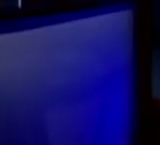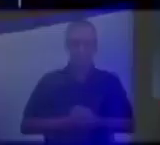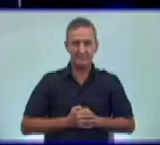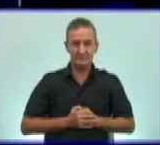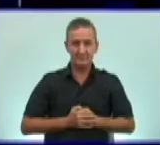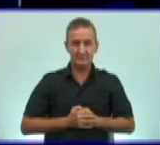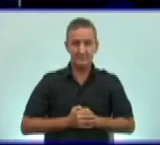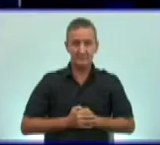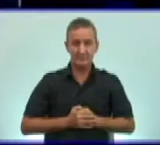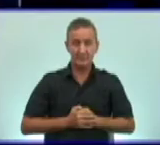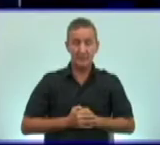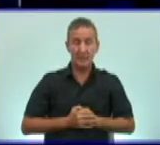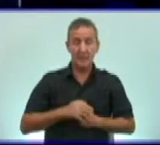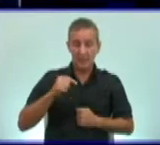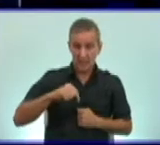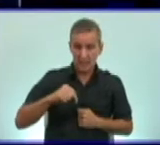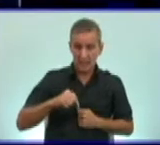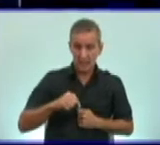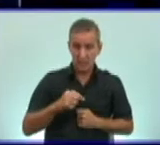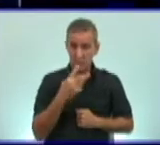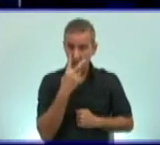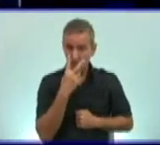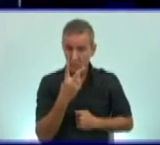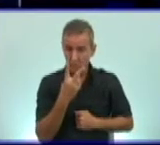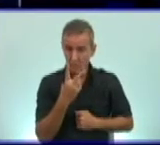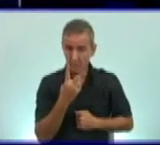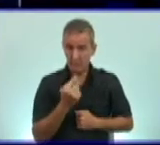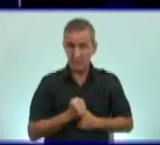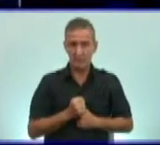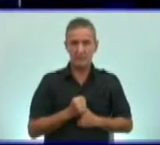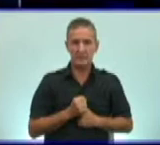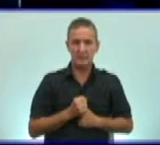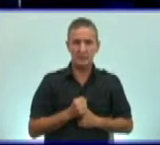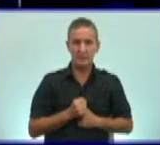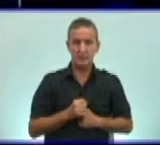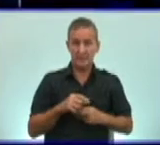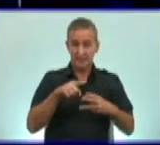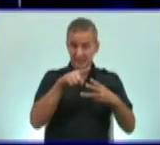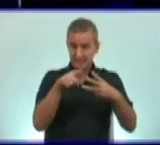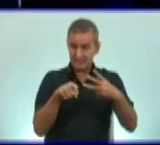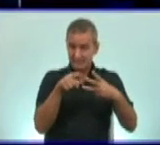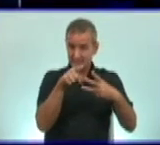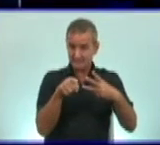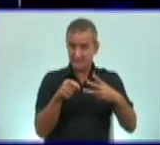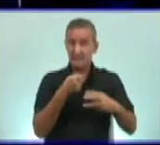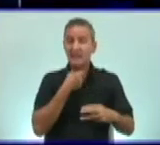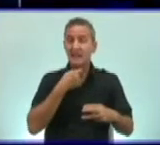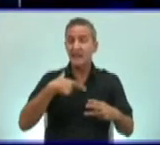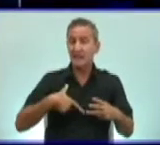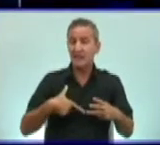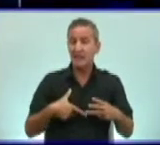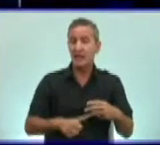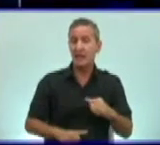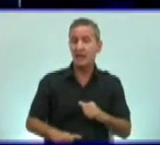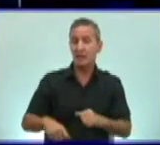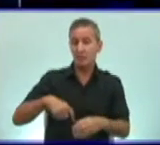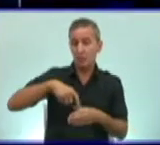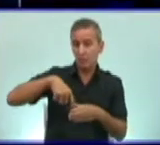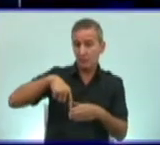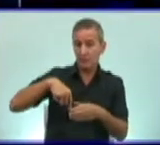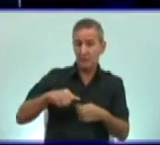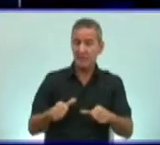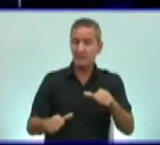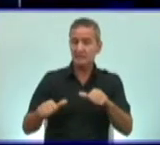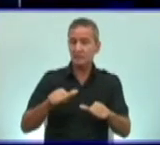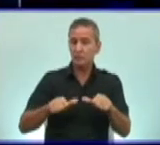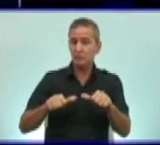Bien, ahora a continuación vamos a ver 3 ejemplos de disoluciones de